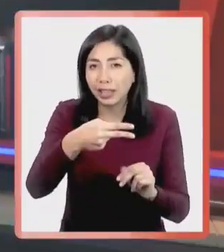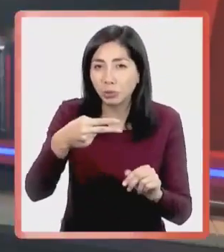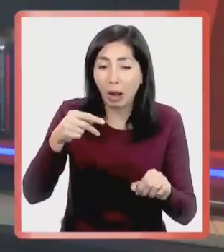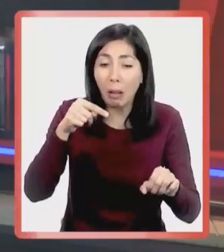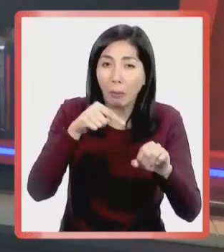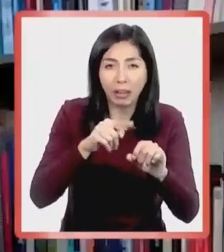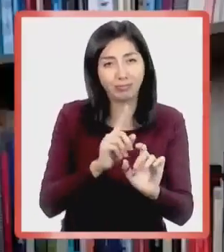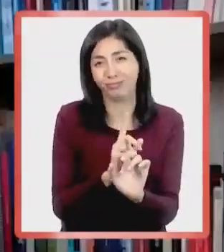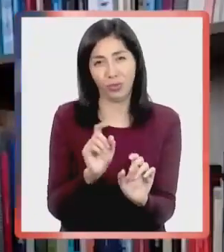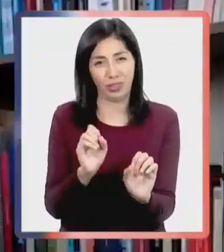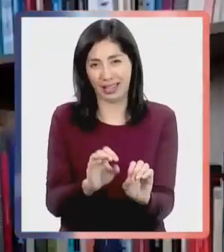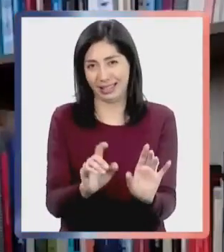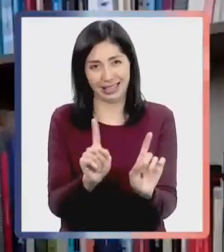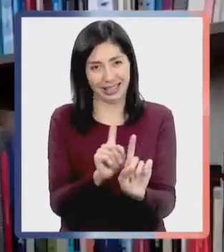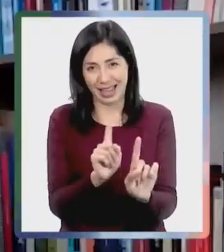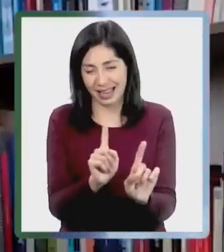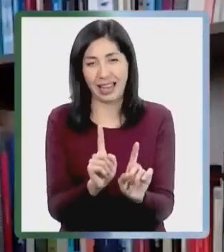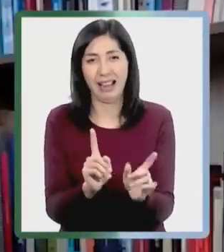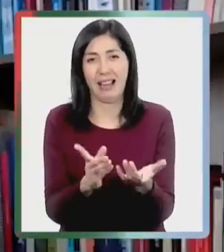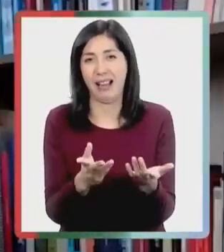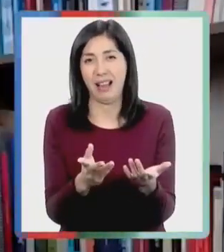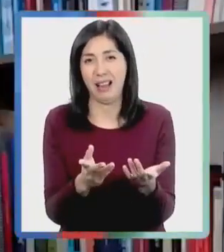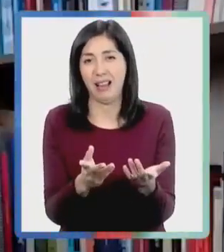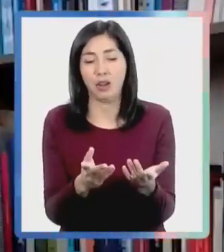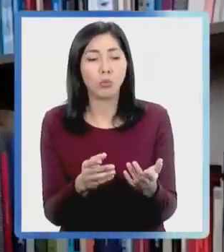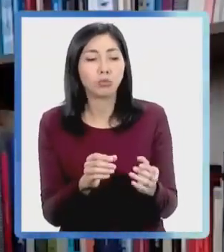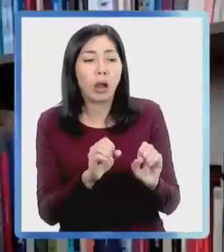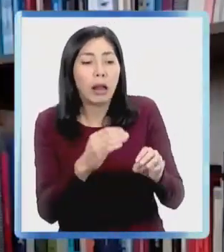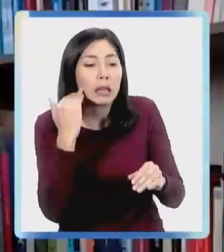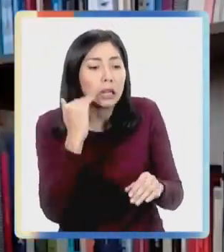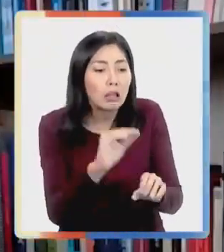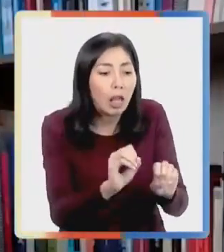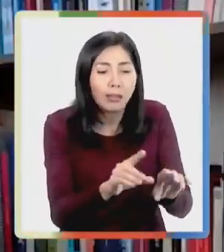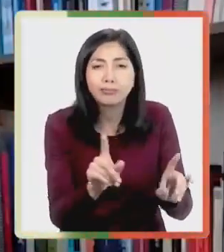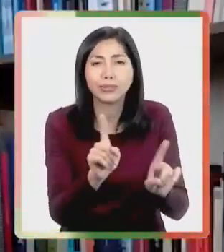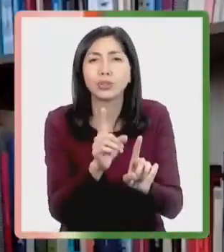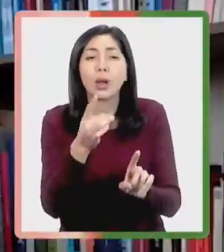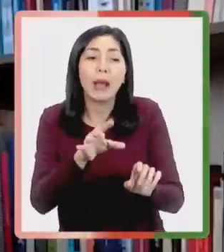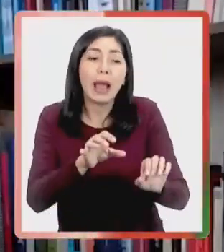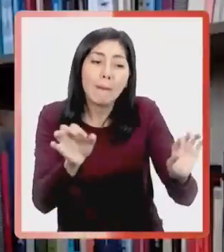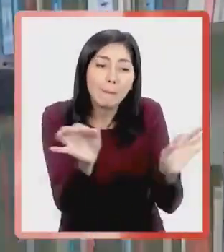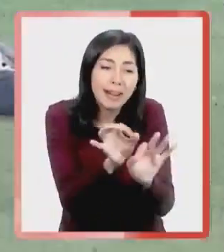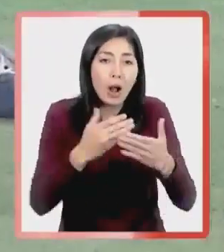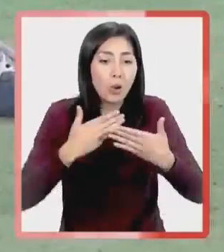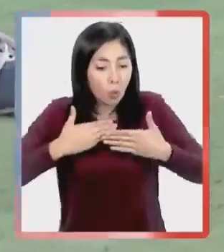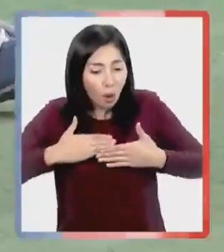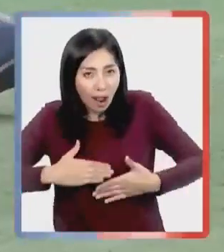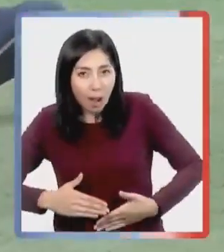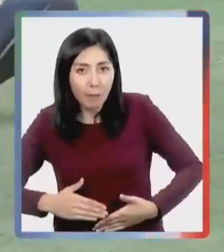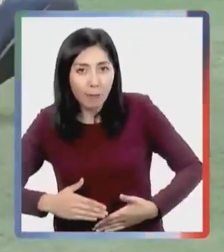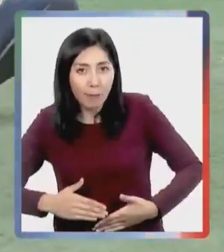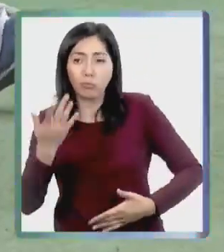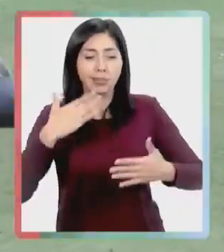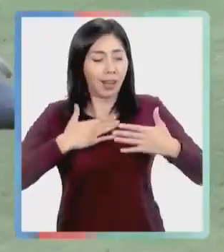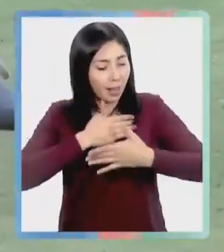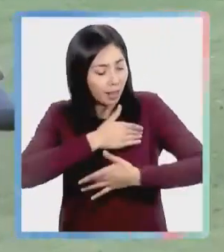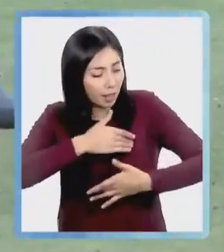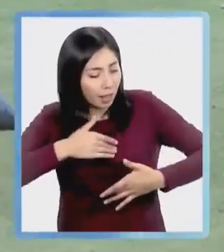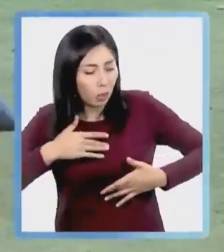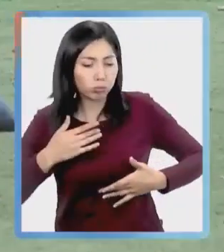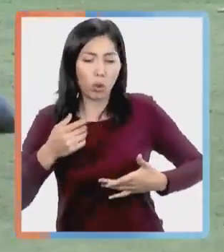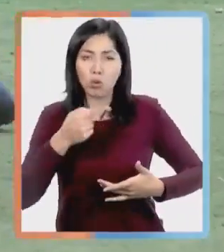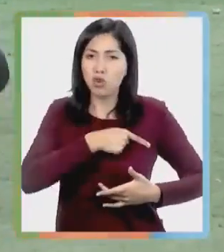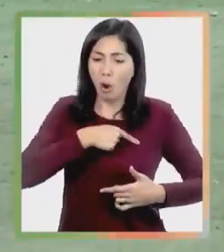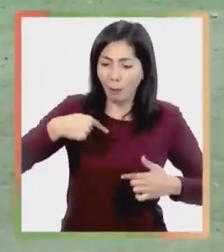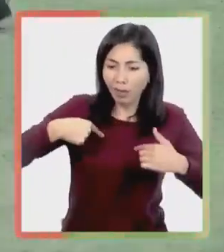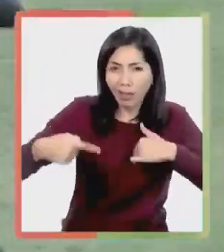se les va a enseñar posiciones sexuales a niños de 5 o 6 años. Por supuesto que no. Se habla de corporalidad, se habla de exploración, se habla de anatomía, de prevención